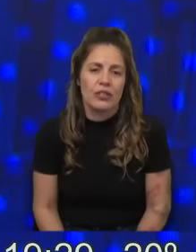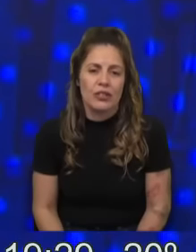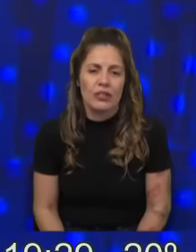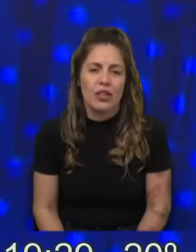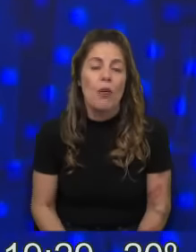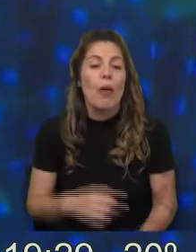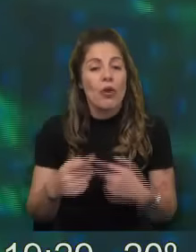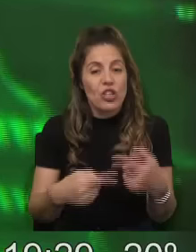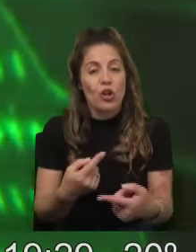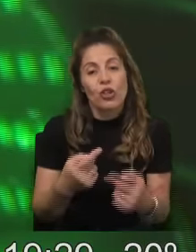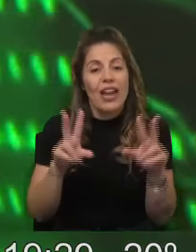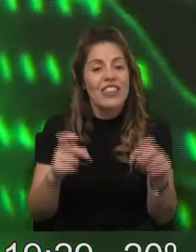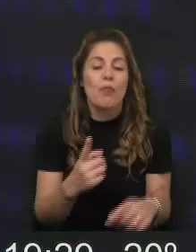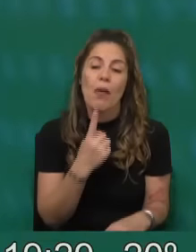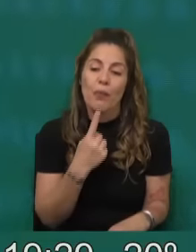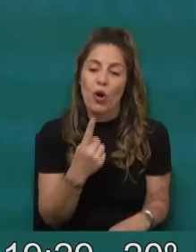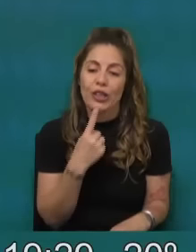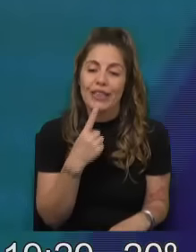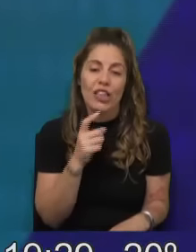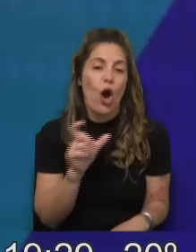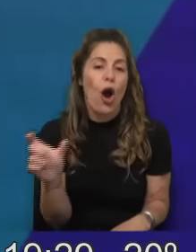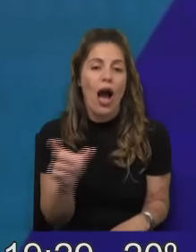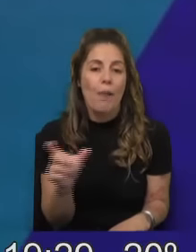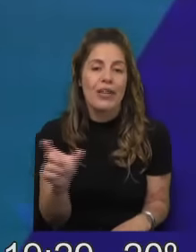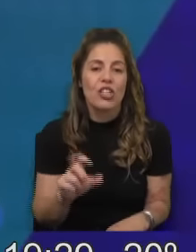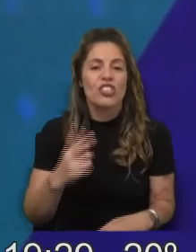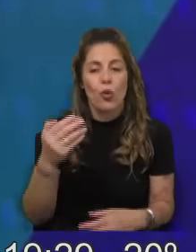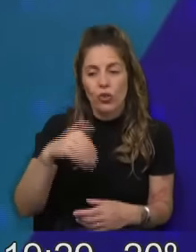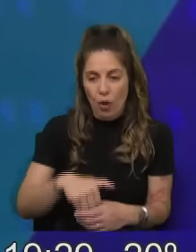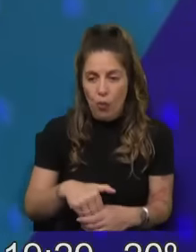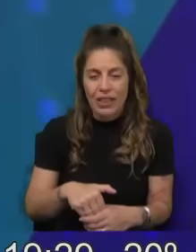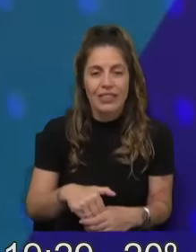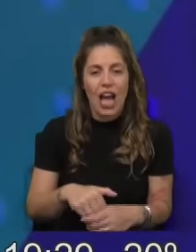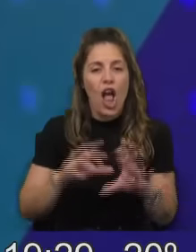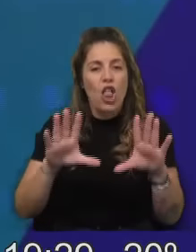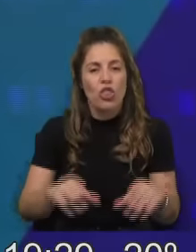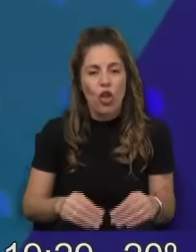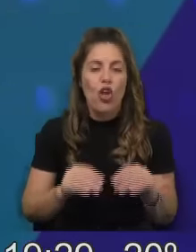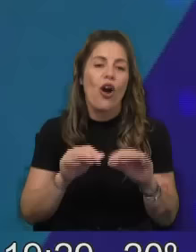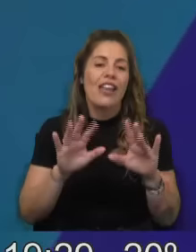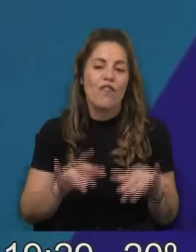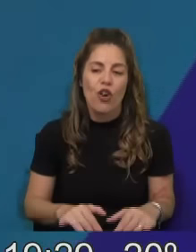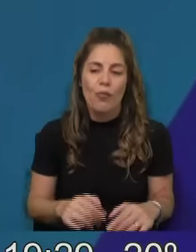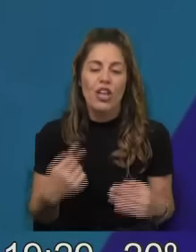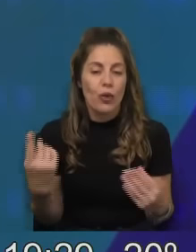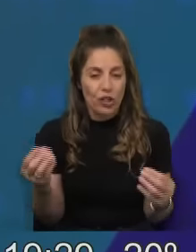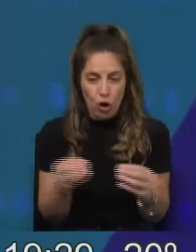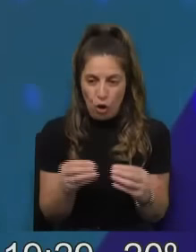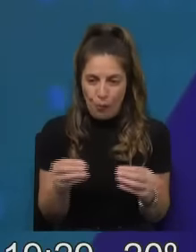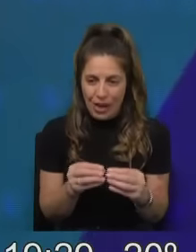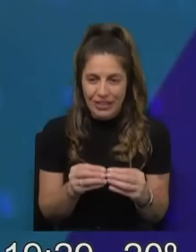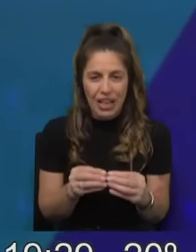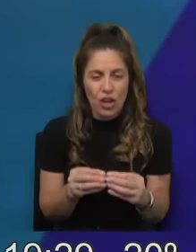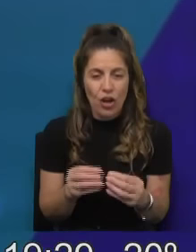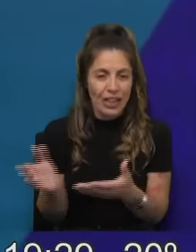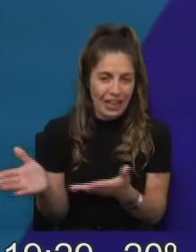Vamos a seguir ahora en temas políticos, apellidos, segundas vueltas, balotaje, todo eso en el informe de Federico Jurkovic, a quien ya saludamos.